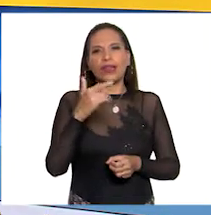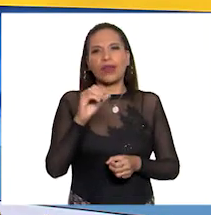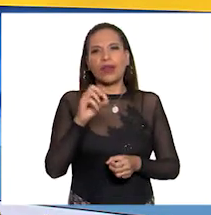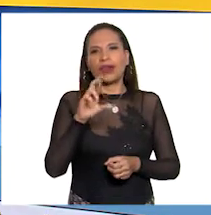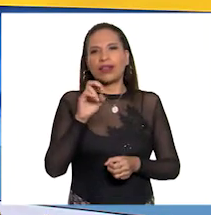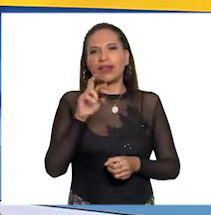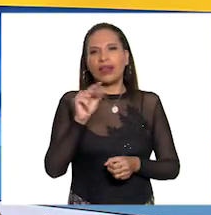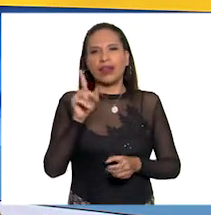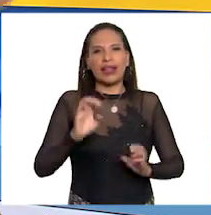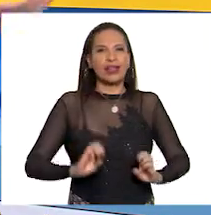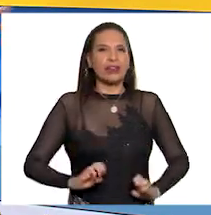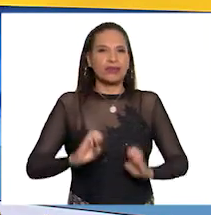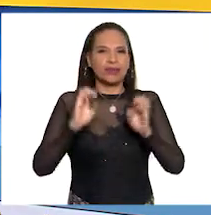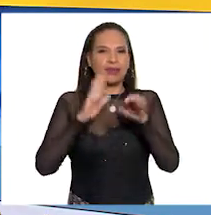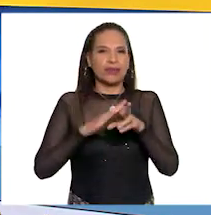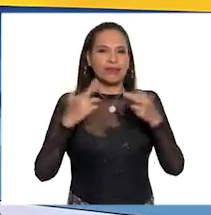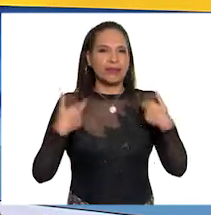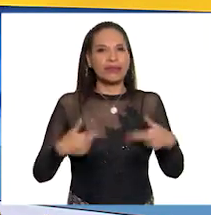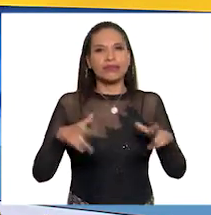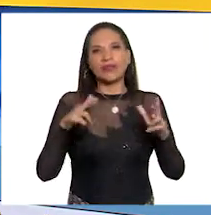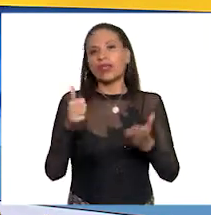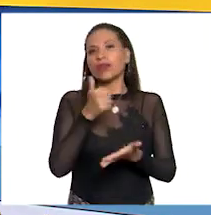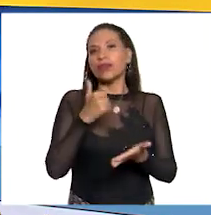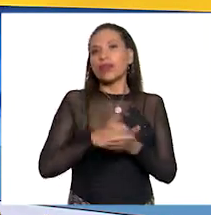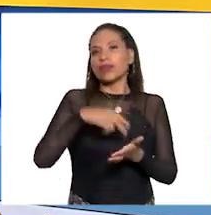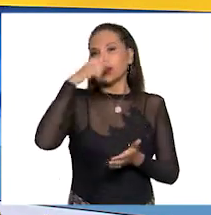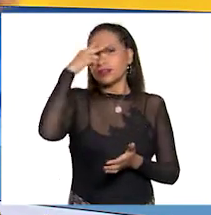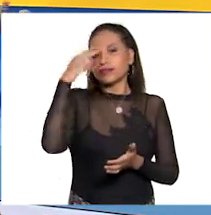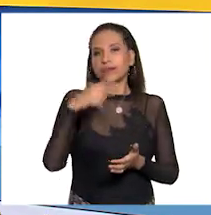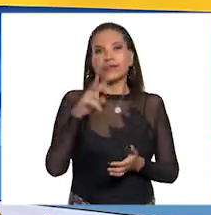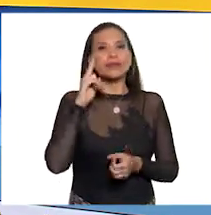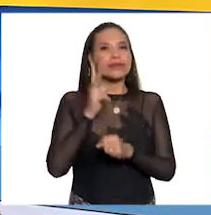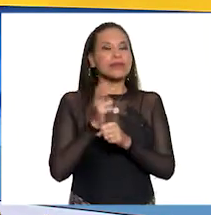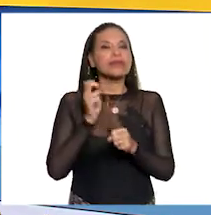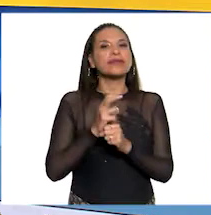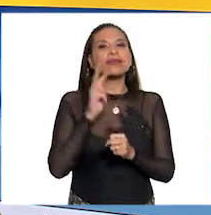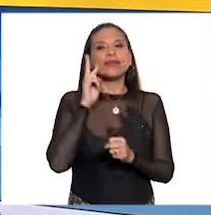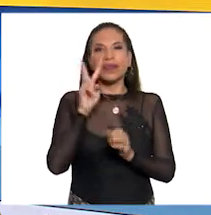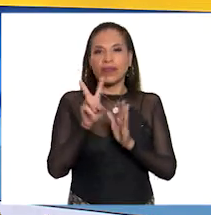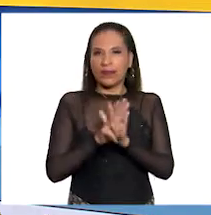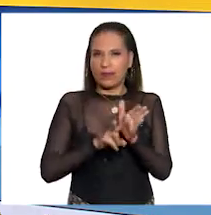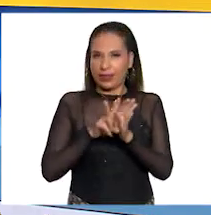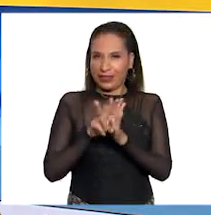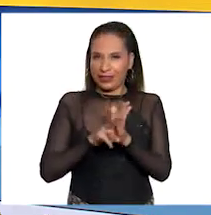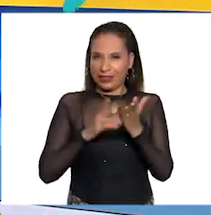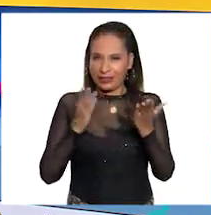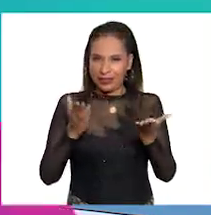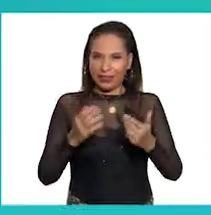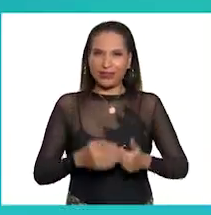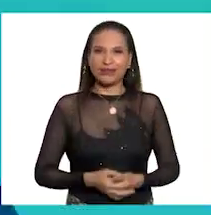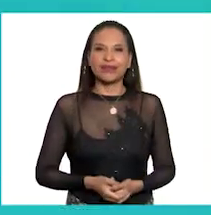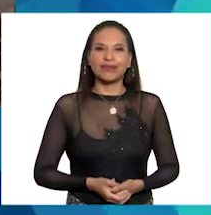uno de los edificios más representativos de la Ciudad de México, les invito a que veamos el siguiente video.